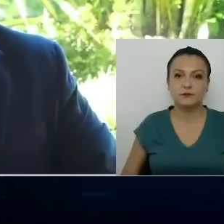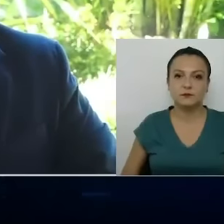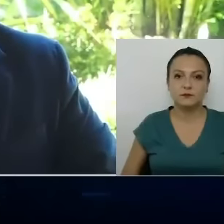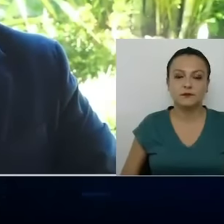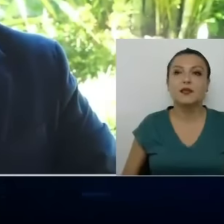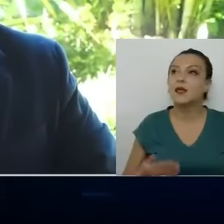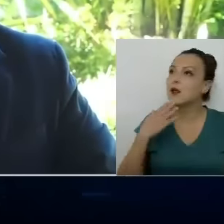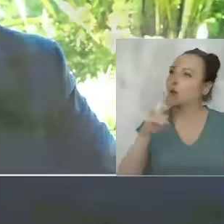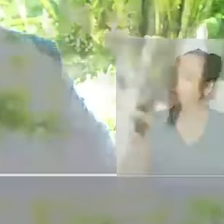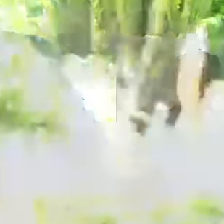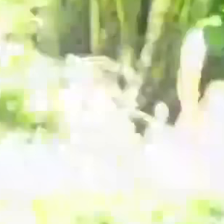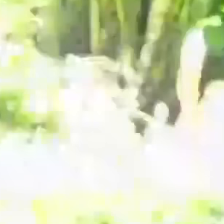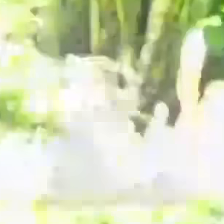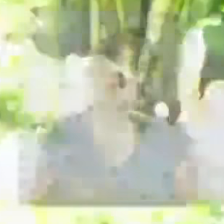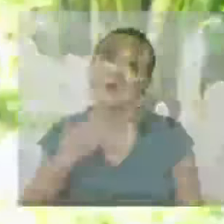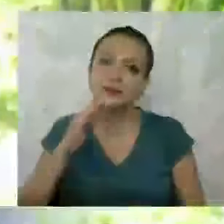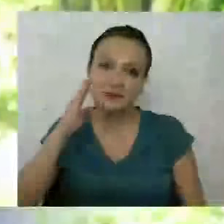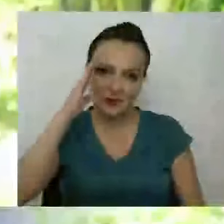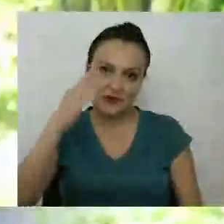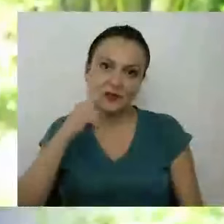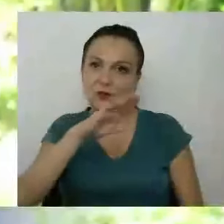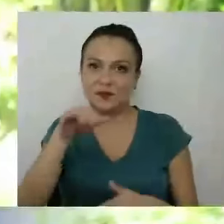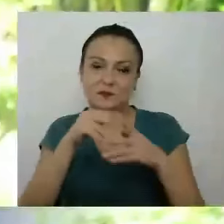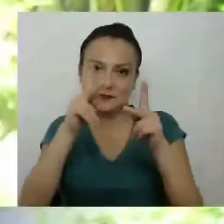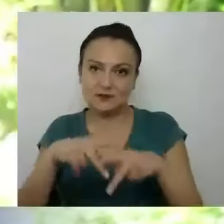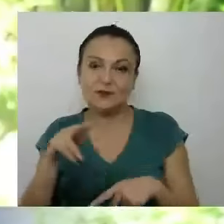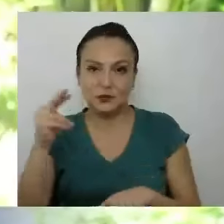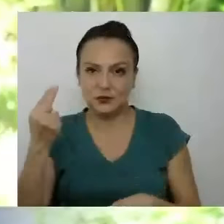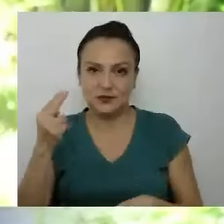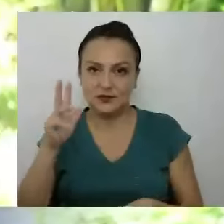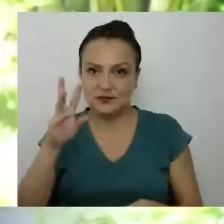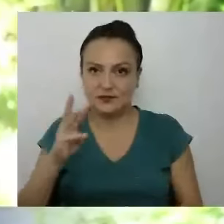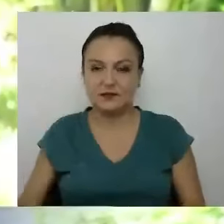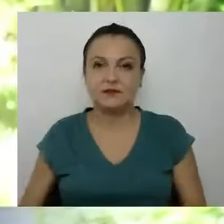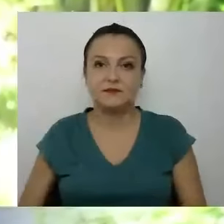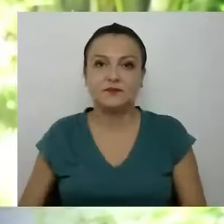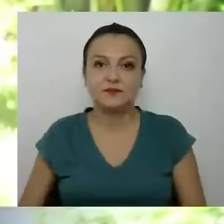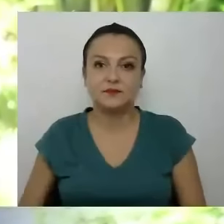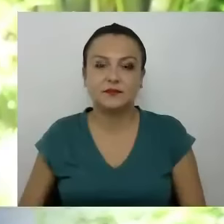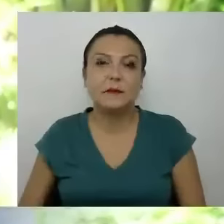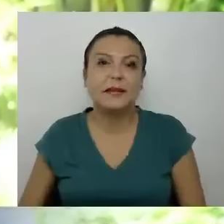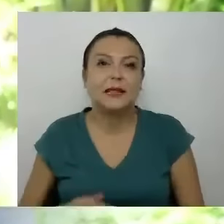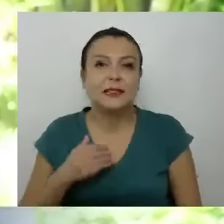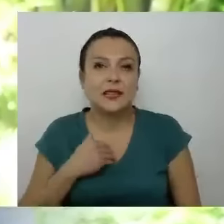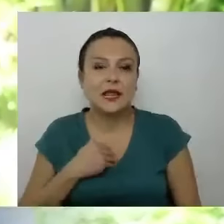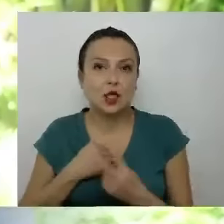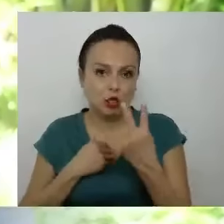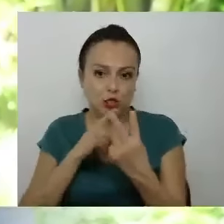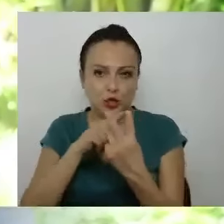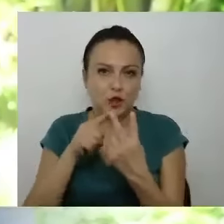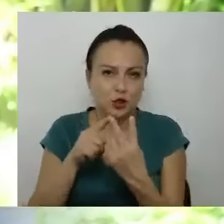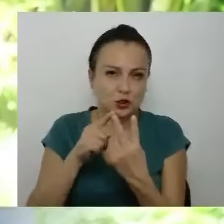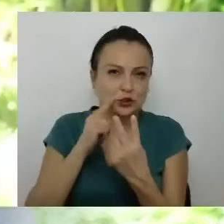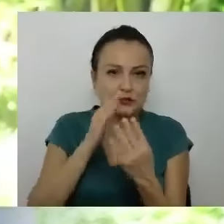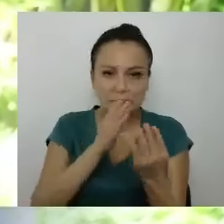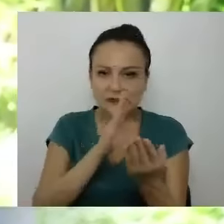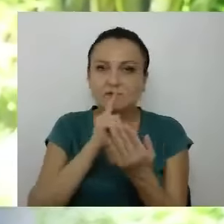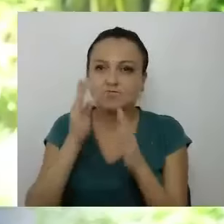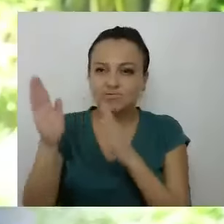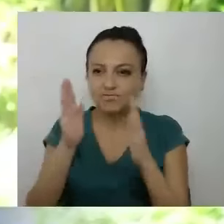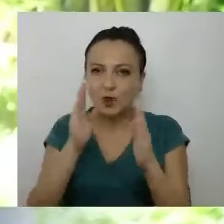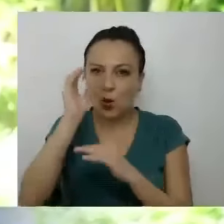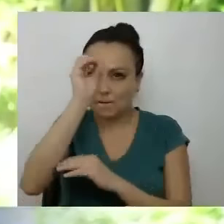Gracias, compañeros. Un cordial saludo para ustedes y los amigos televidentes de Noticias 36. Bien, para tener los dos lados de la moneda tras las